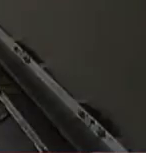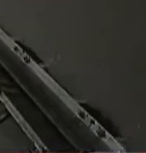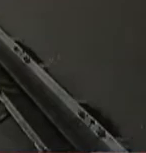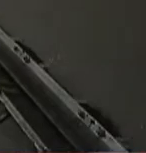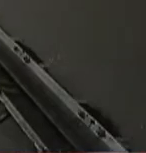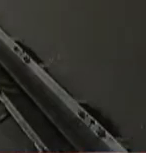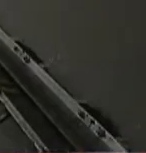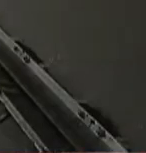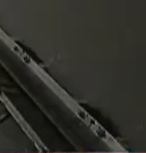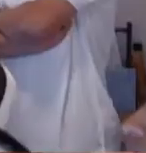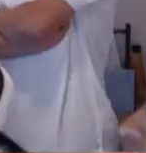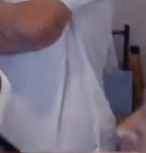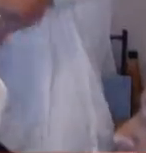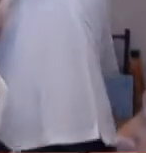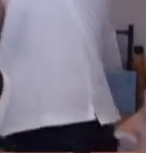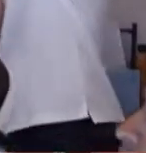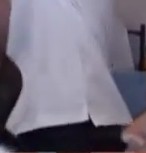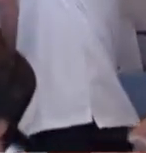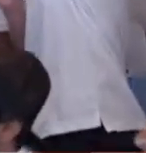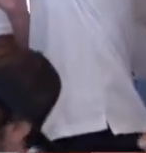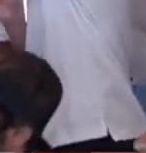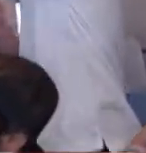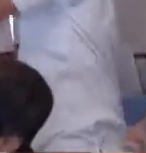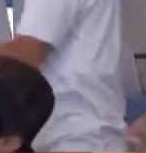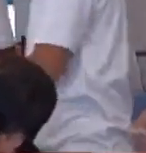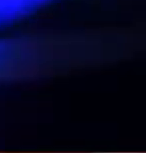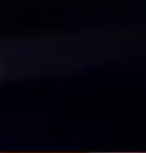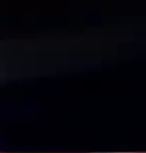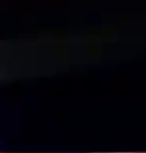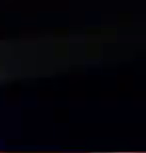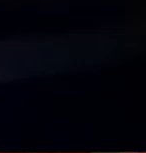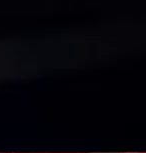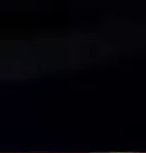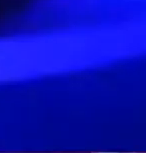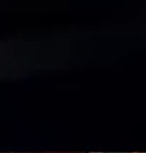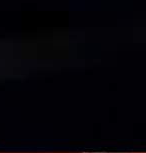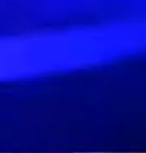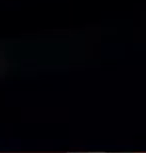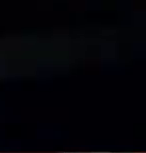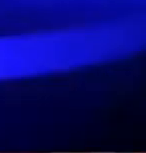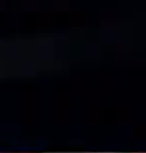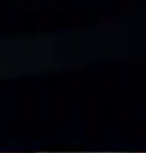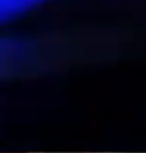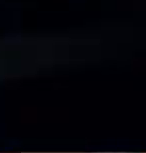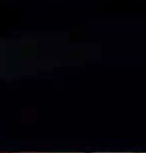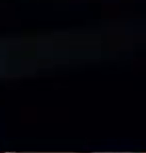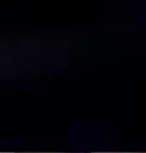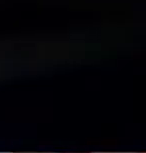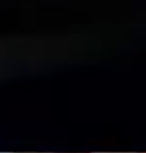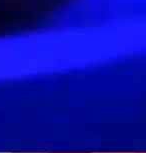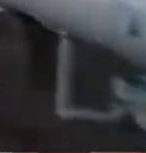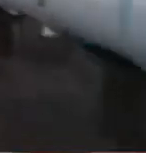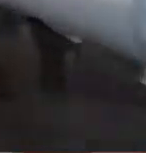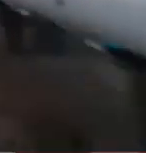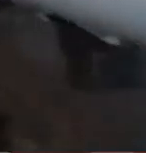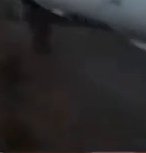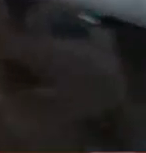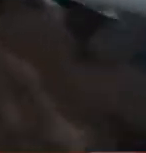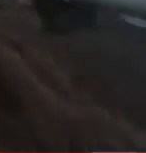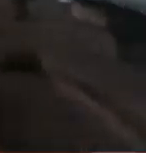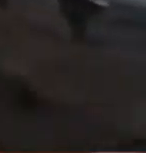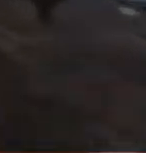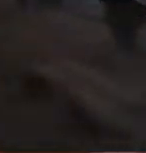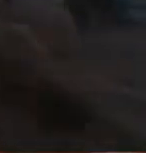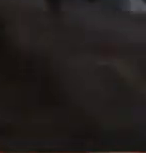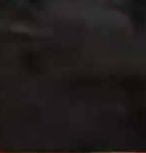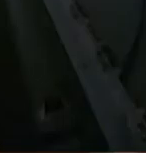del Hyperloop. El Hyperloop, recordemos, es un tipo de tren que viaja en tubos de vacío, lo que elimina pues la resistencia